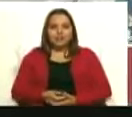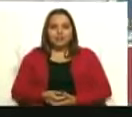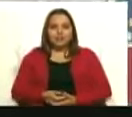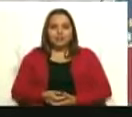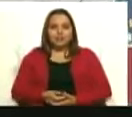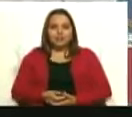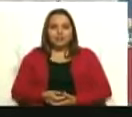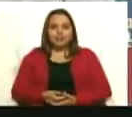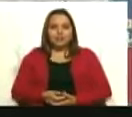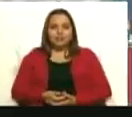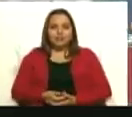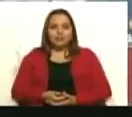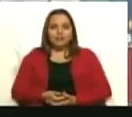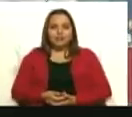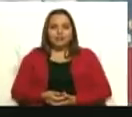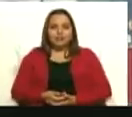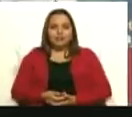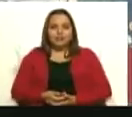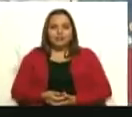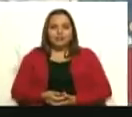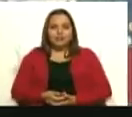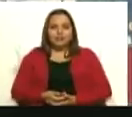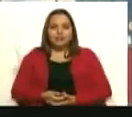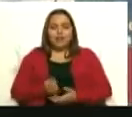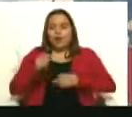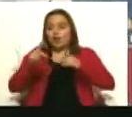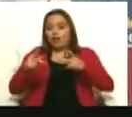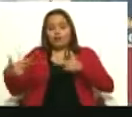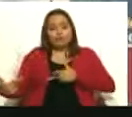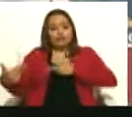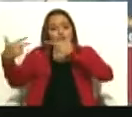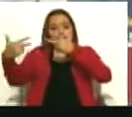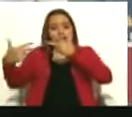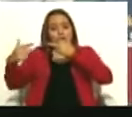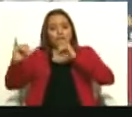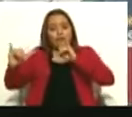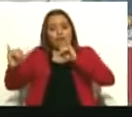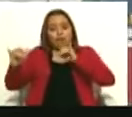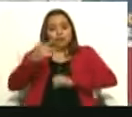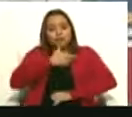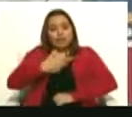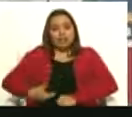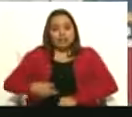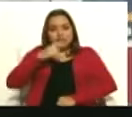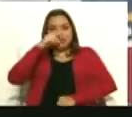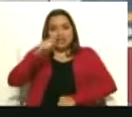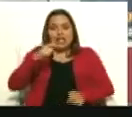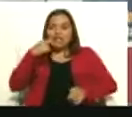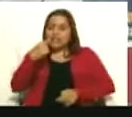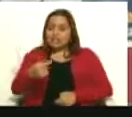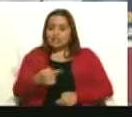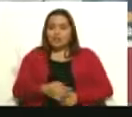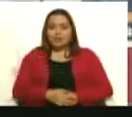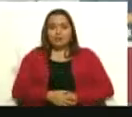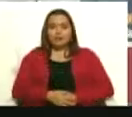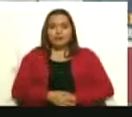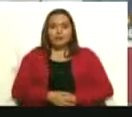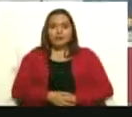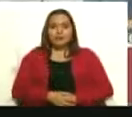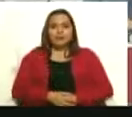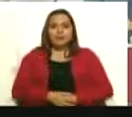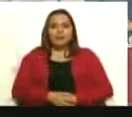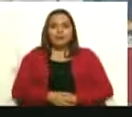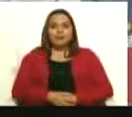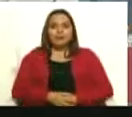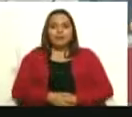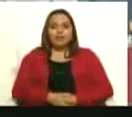Bueno, nos ha llamado el señor presidente de la República y él dice en términos